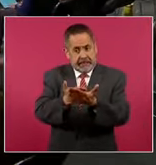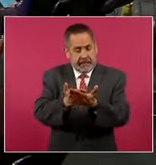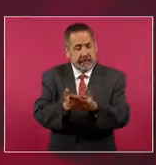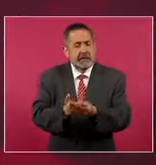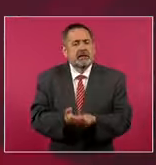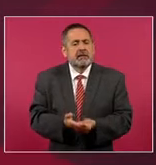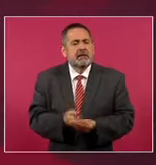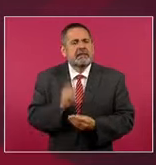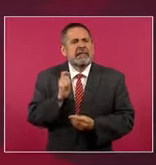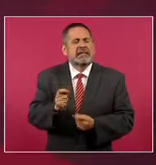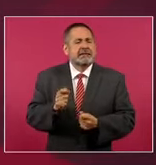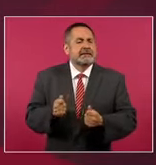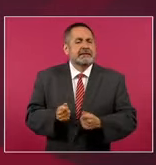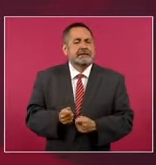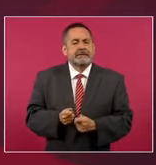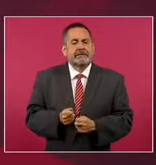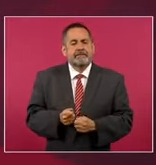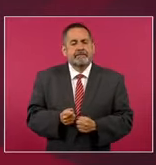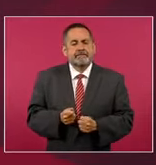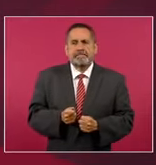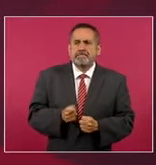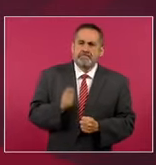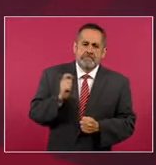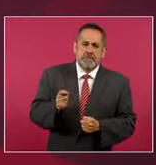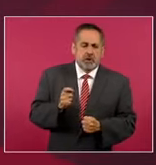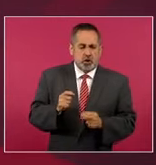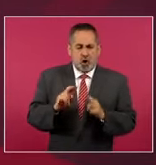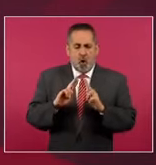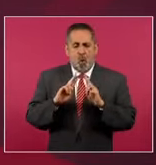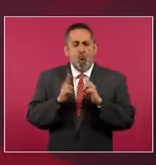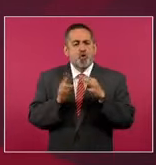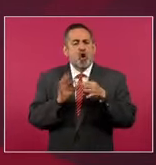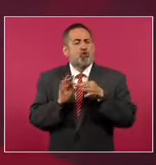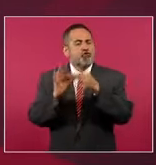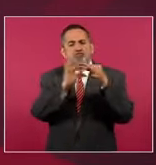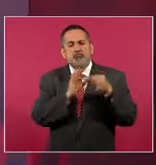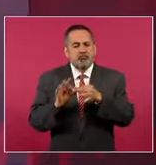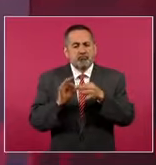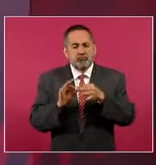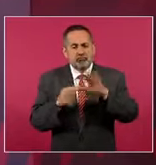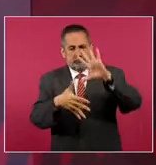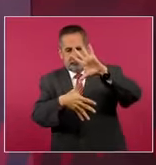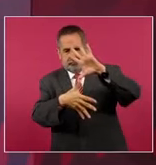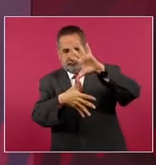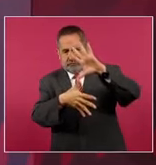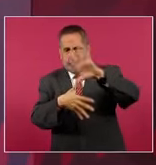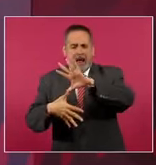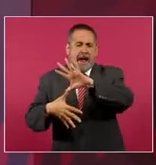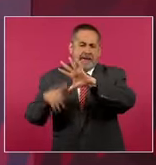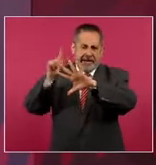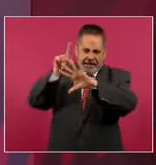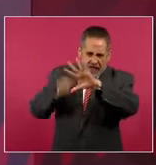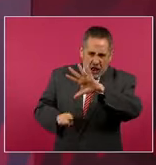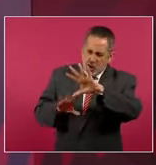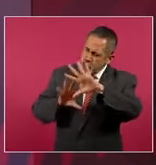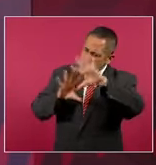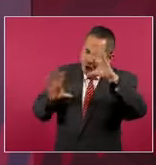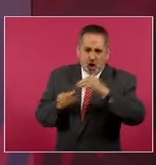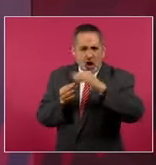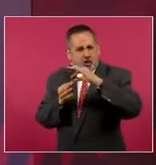es la unión de todos los países de América.